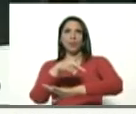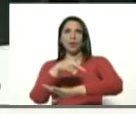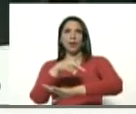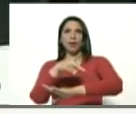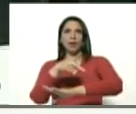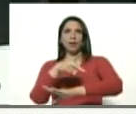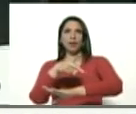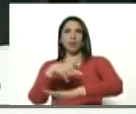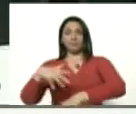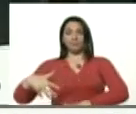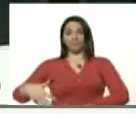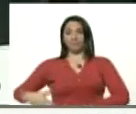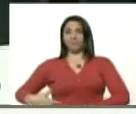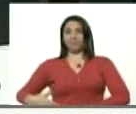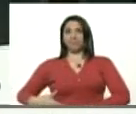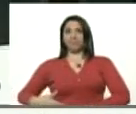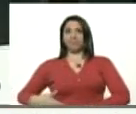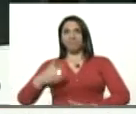enhumorado.